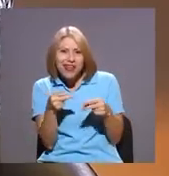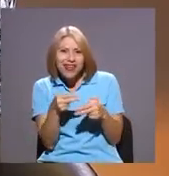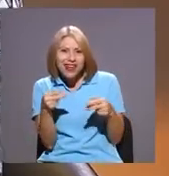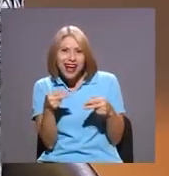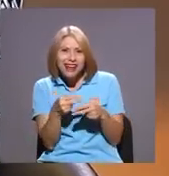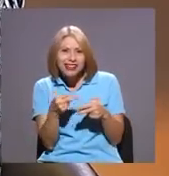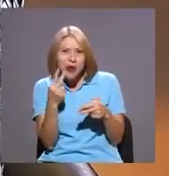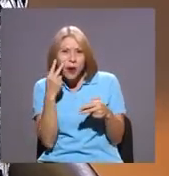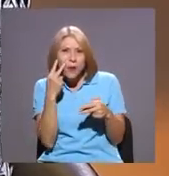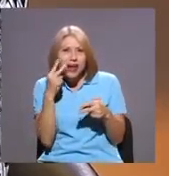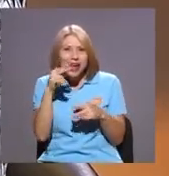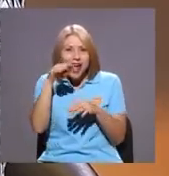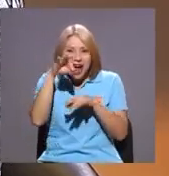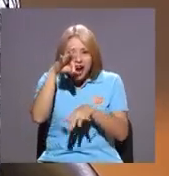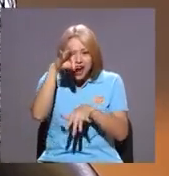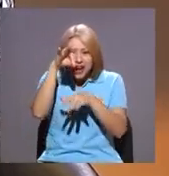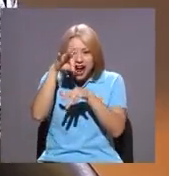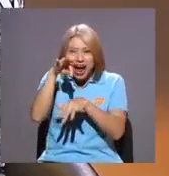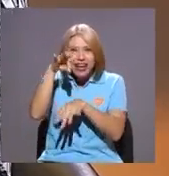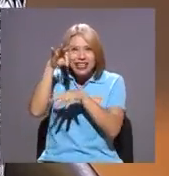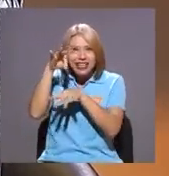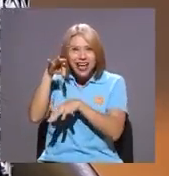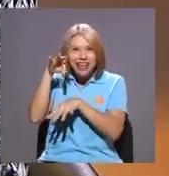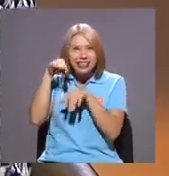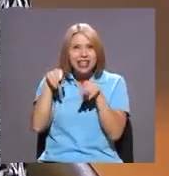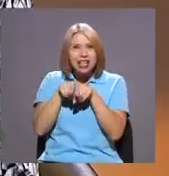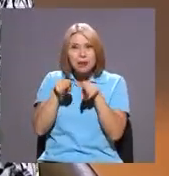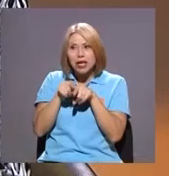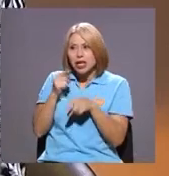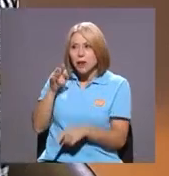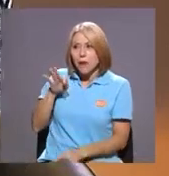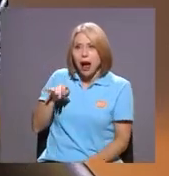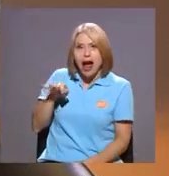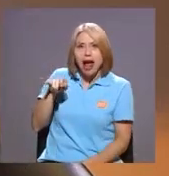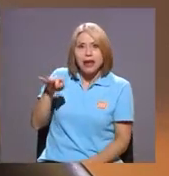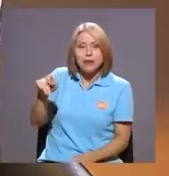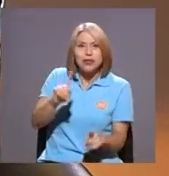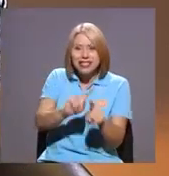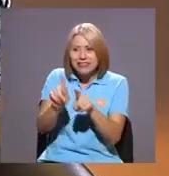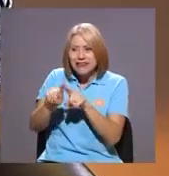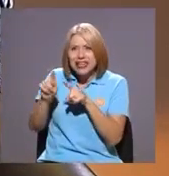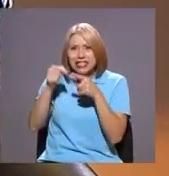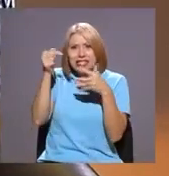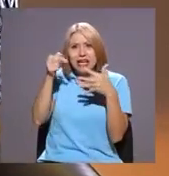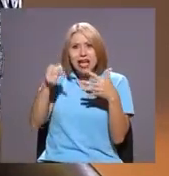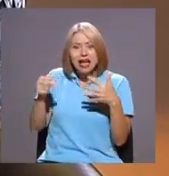aún las arañas, no solo las maripositas, sino los insectos que son un poco más extraños, pues por ahí